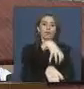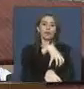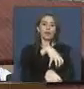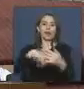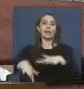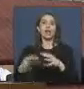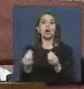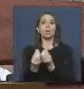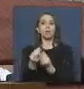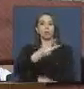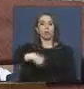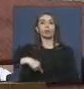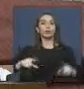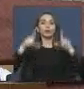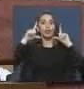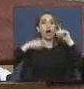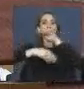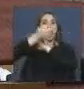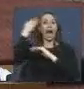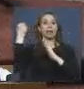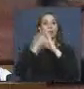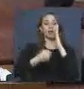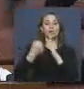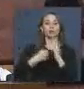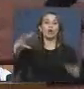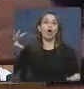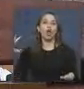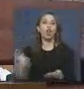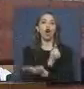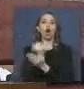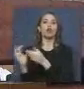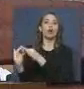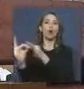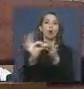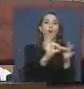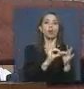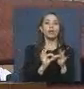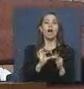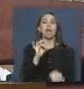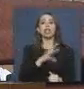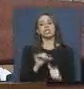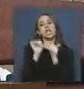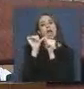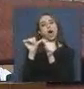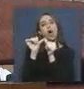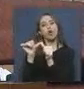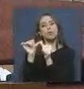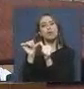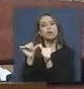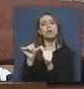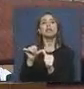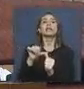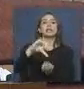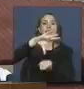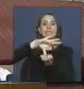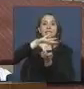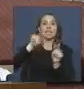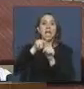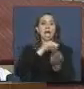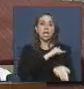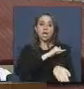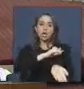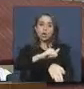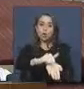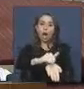los que fuimos protagonistas fue toda una proeza la unidad para convencer a Chile que un país más equitativo y